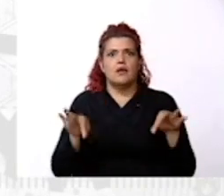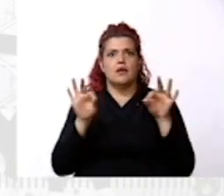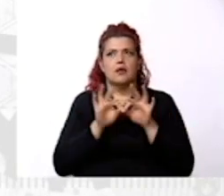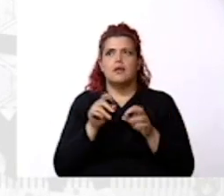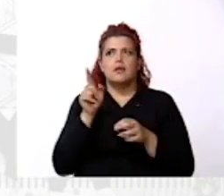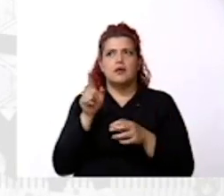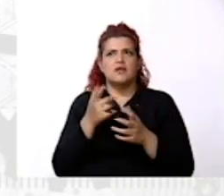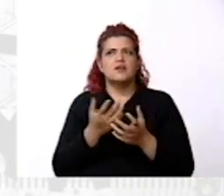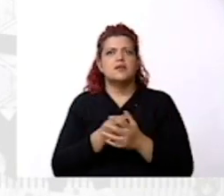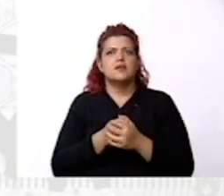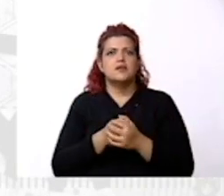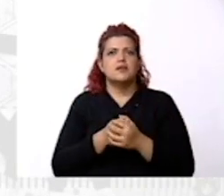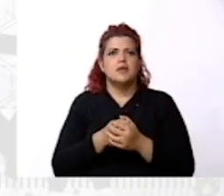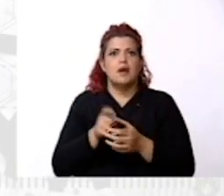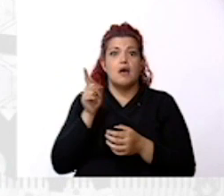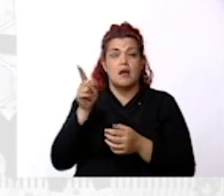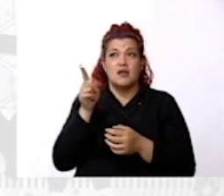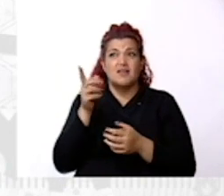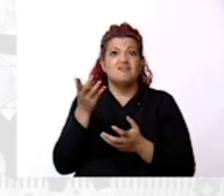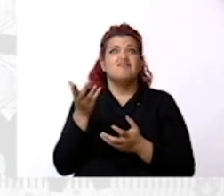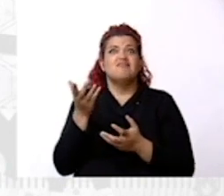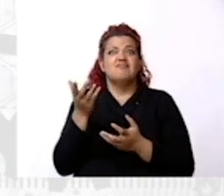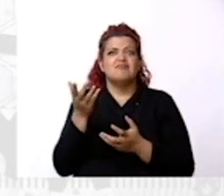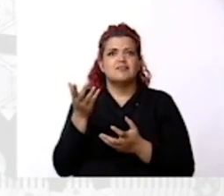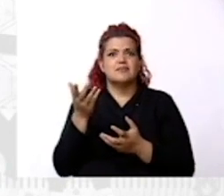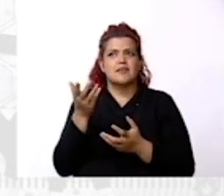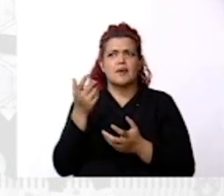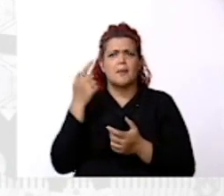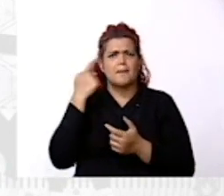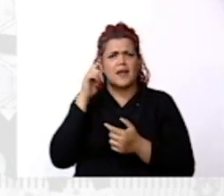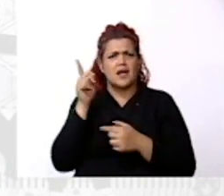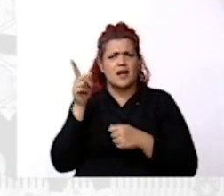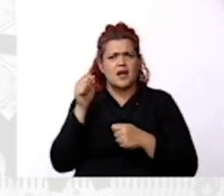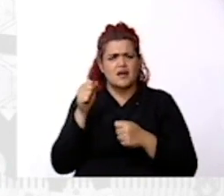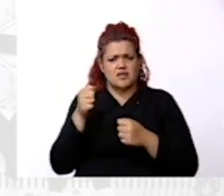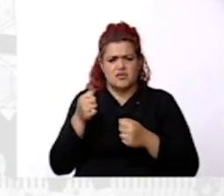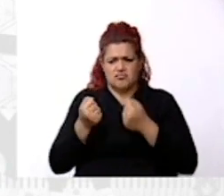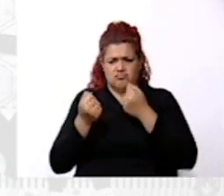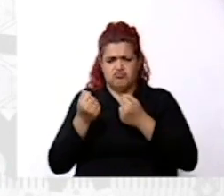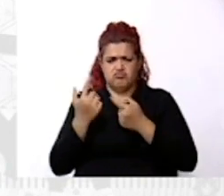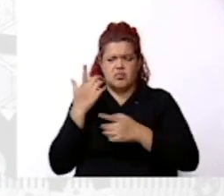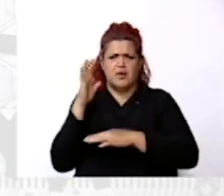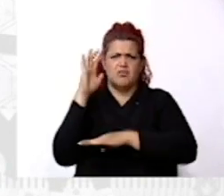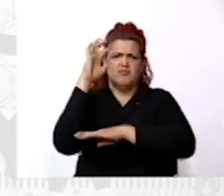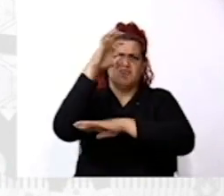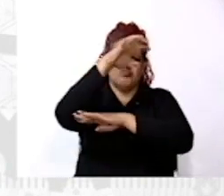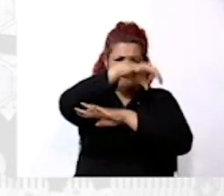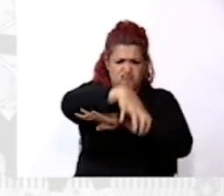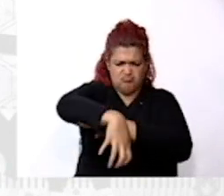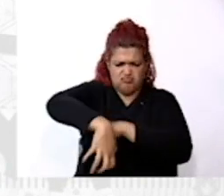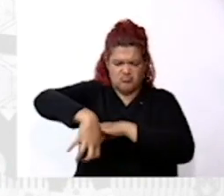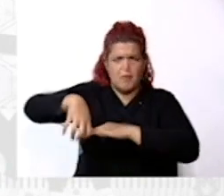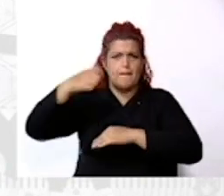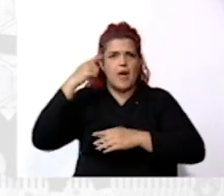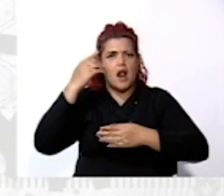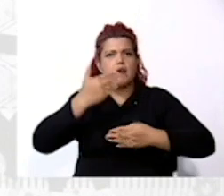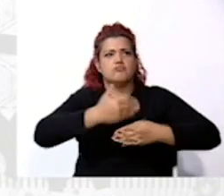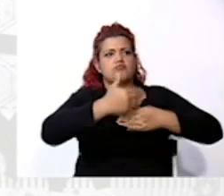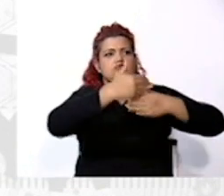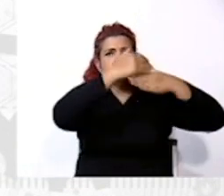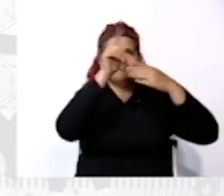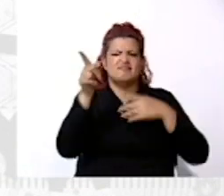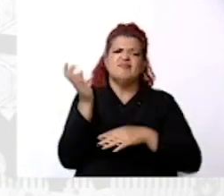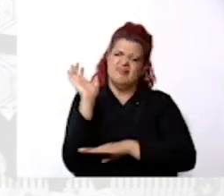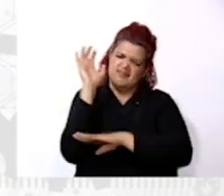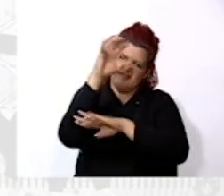Importantísimo. Esta es una máquina para que se utiliza para las construcciones, una